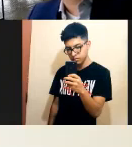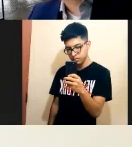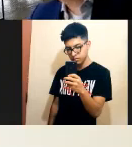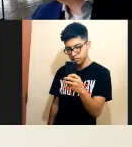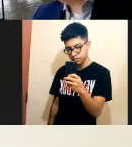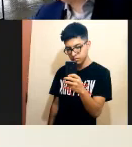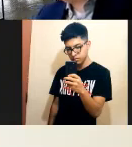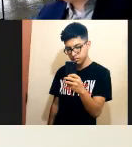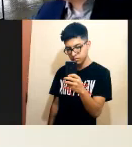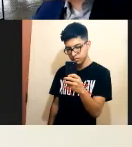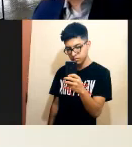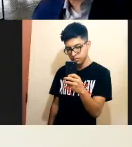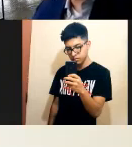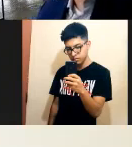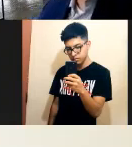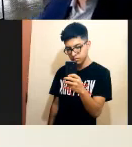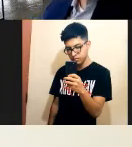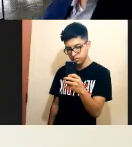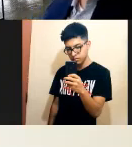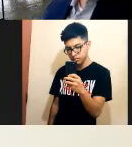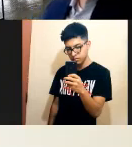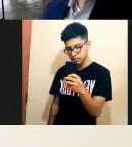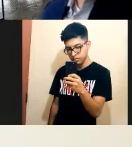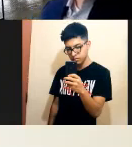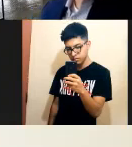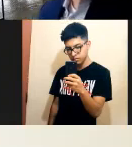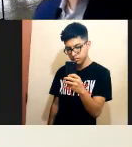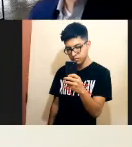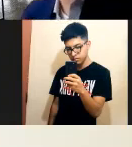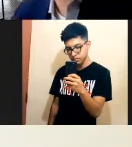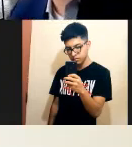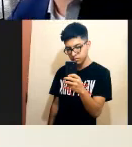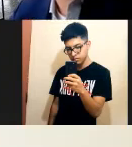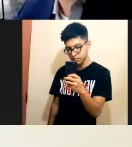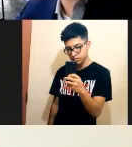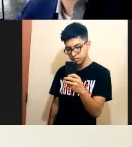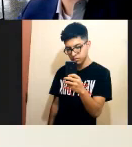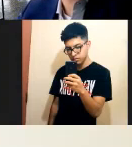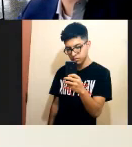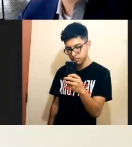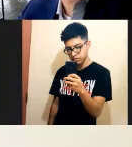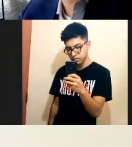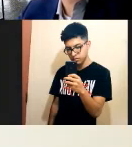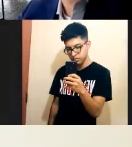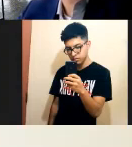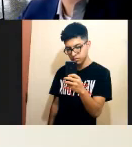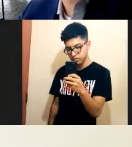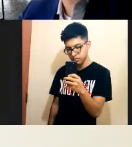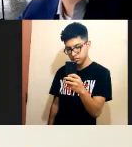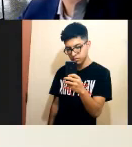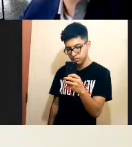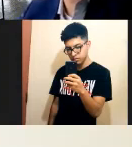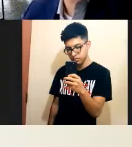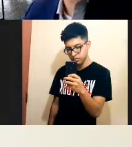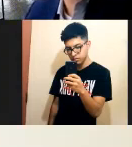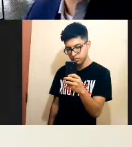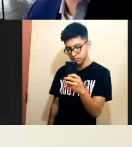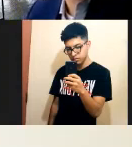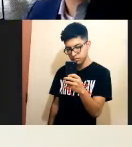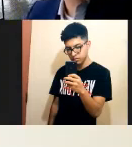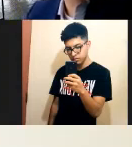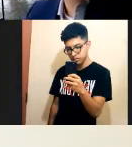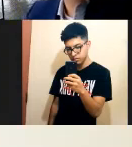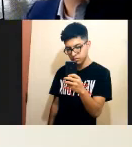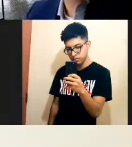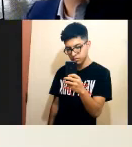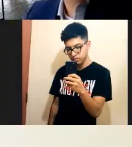en refrigeración estaríamos hablando del 80% de la energía se consume en refrigeración. O sea que un